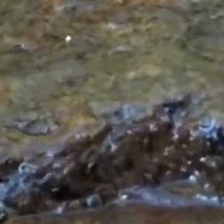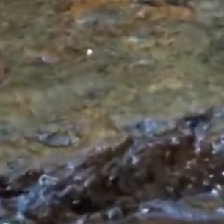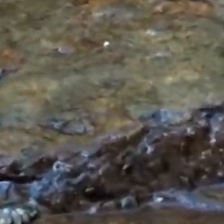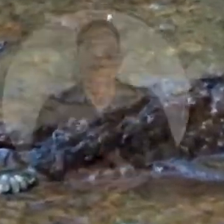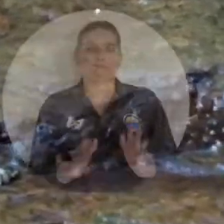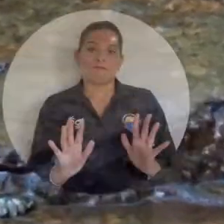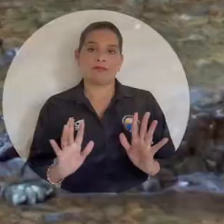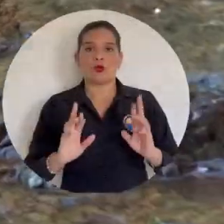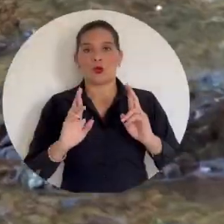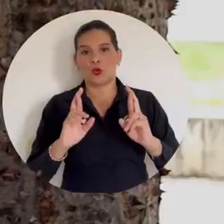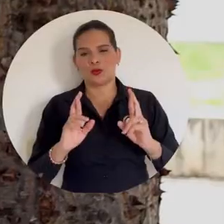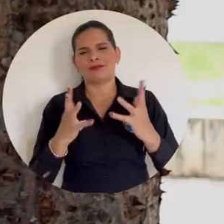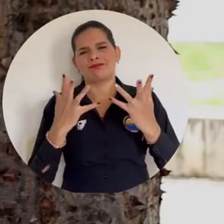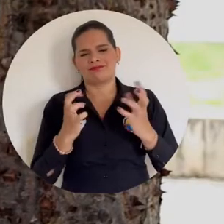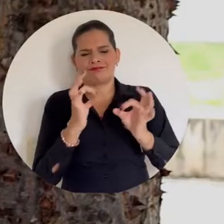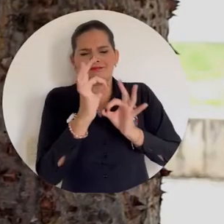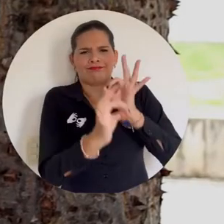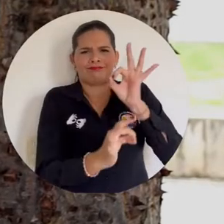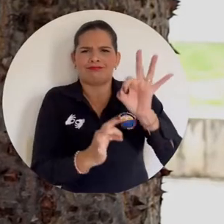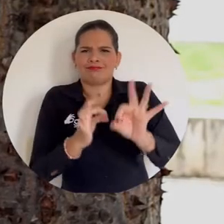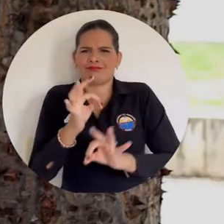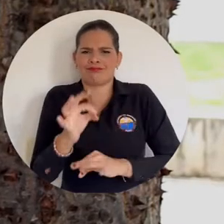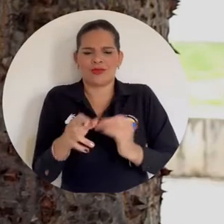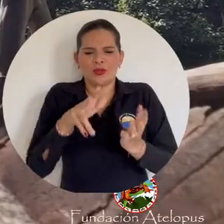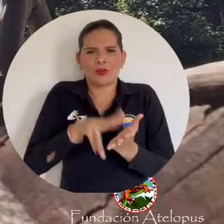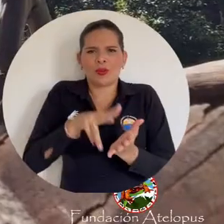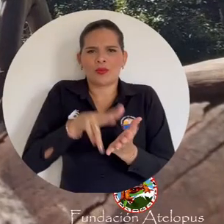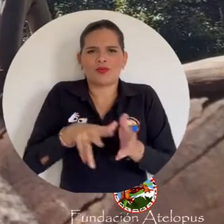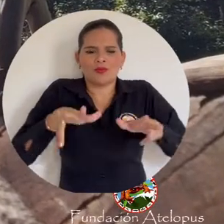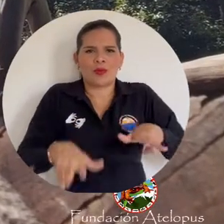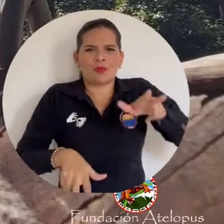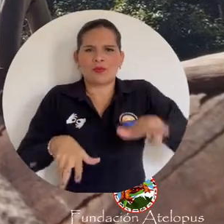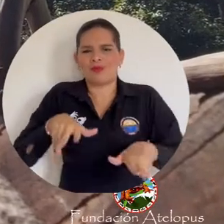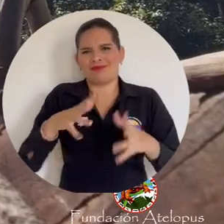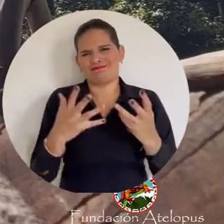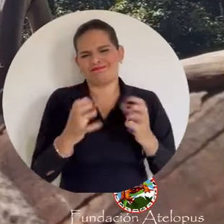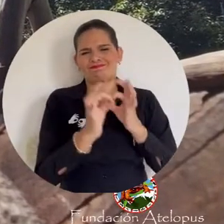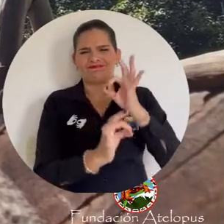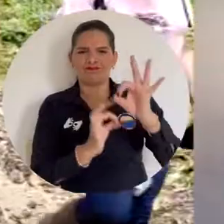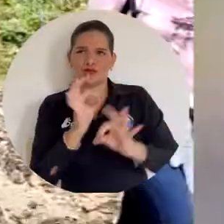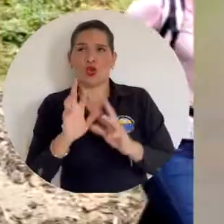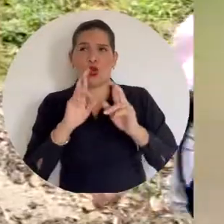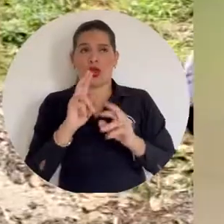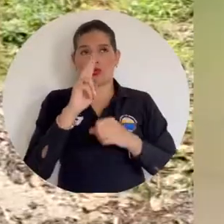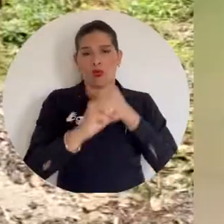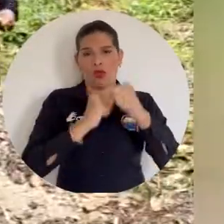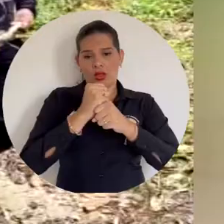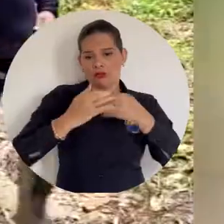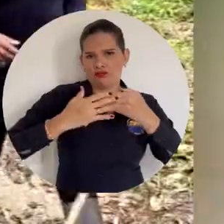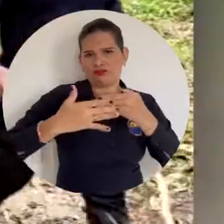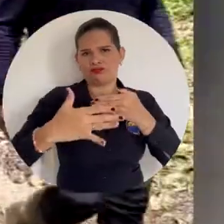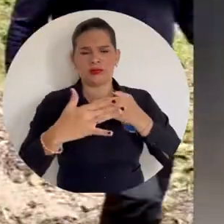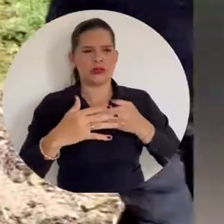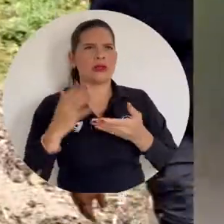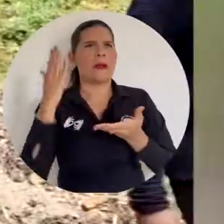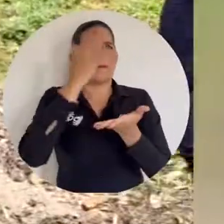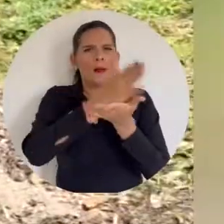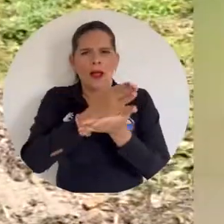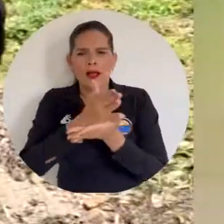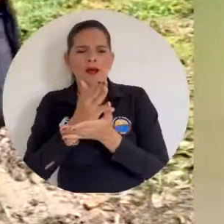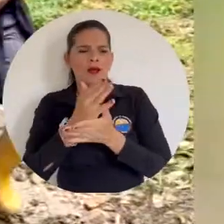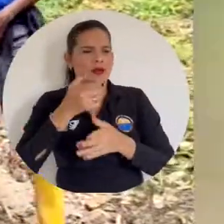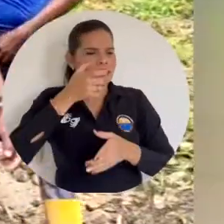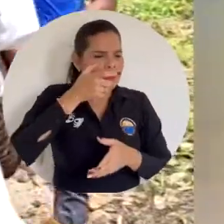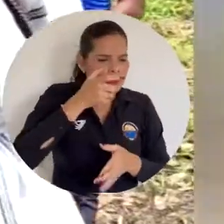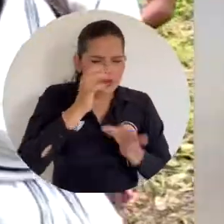Nos garantizaría, por ejemplo, seguir conservando estas especies por lo menos, y seguir trabajando en conjunto con las comunidades como por 2 años más,